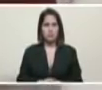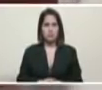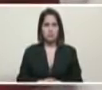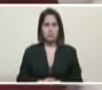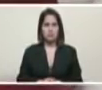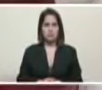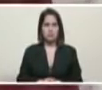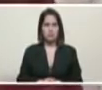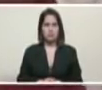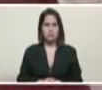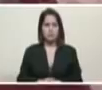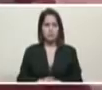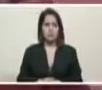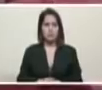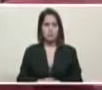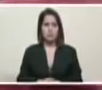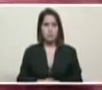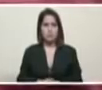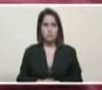emboscados.